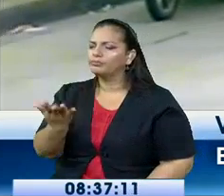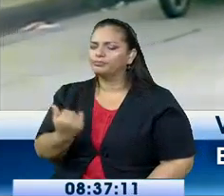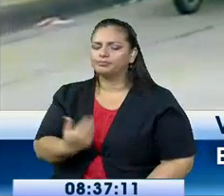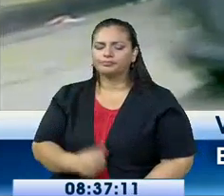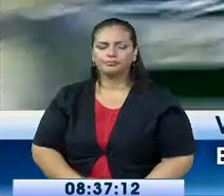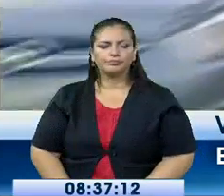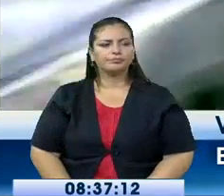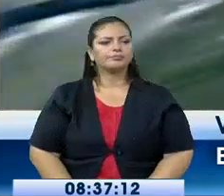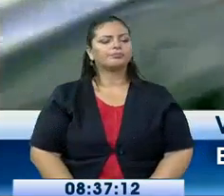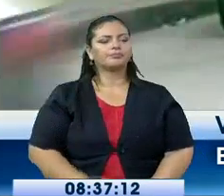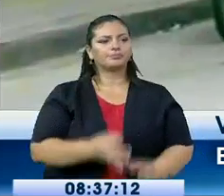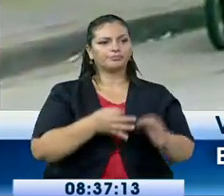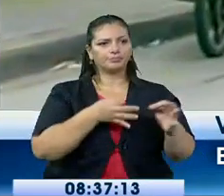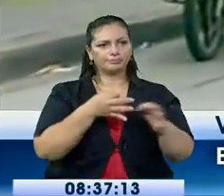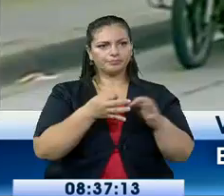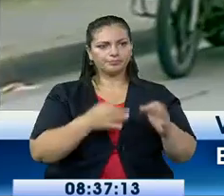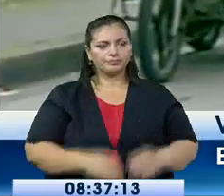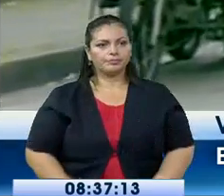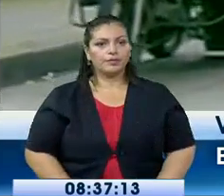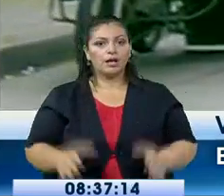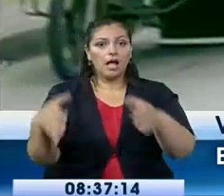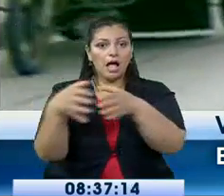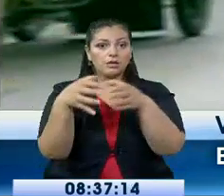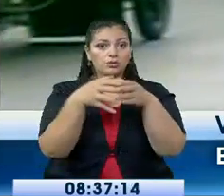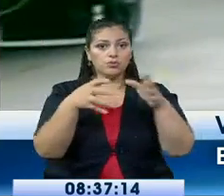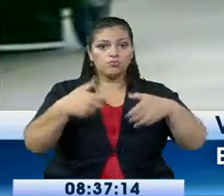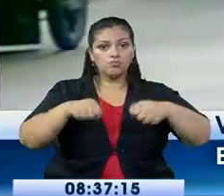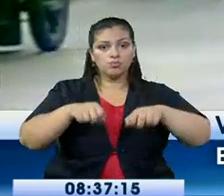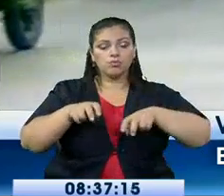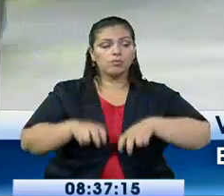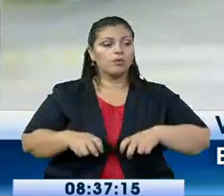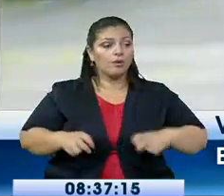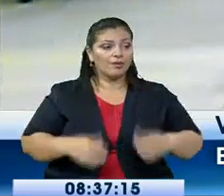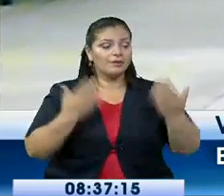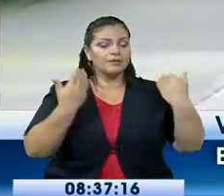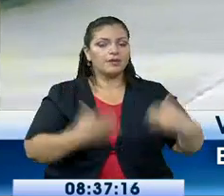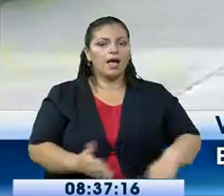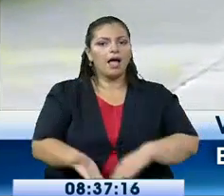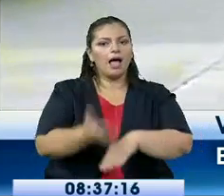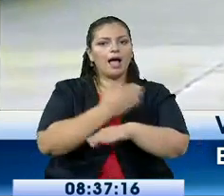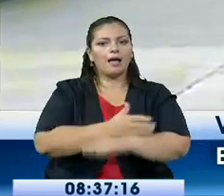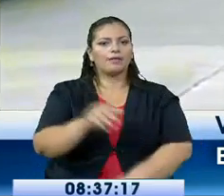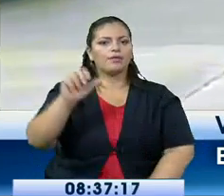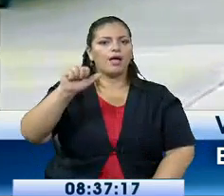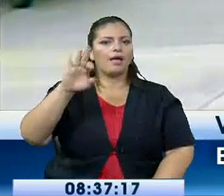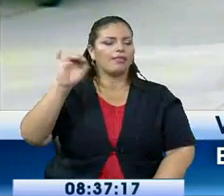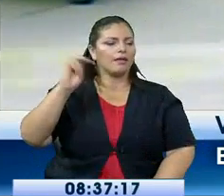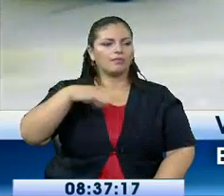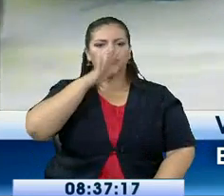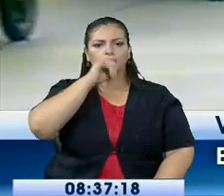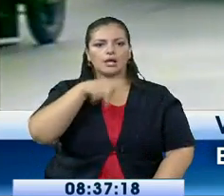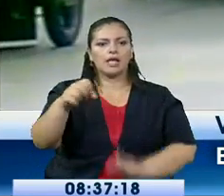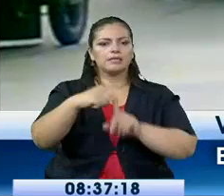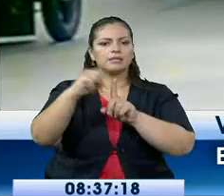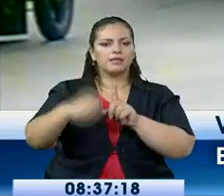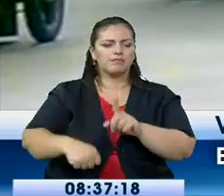operadoras están ya registradas en el sistema informático de la ATM y ahora toca